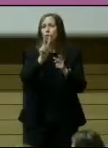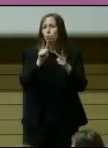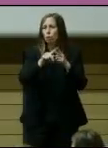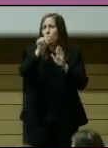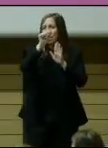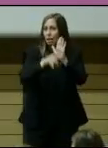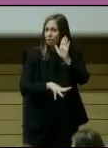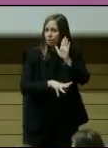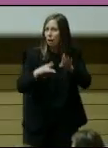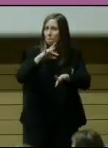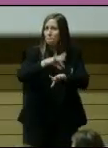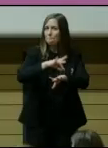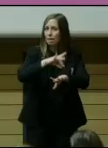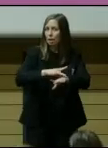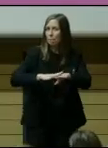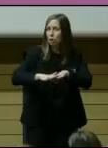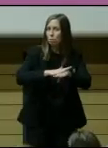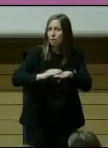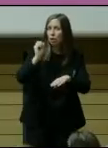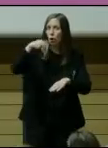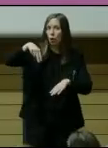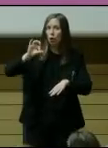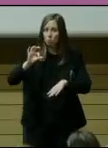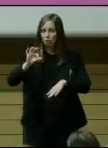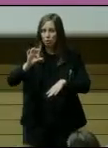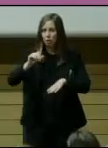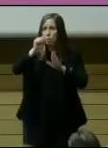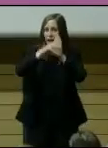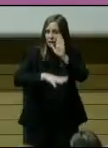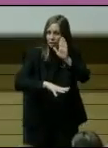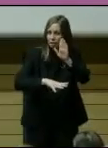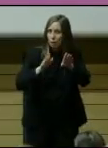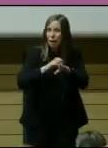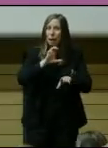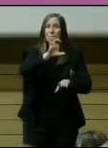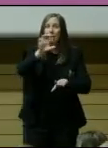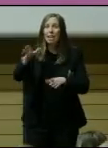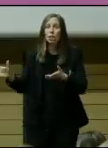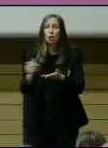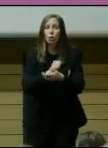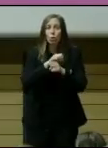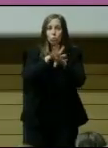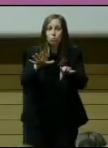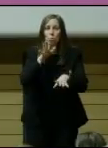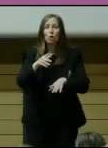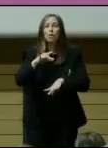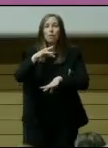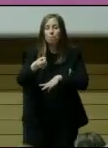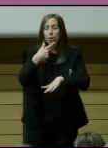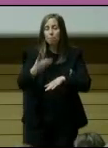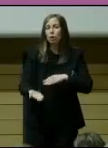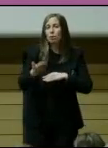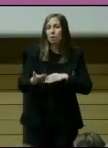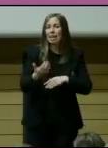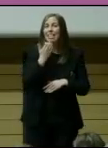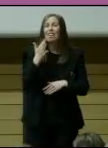lista de los medicamentos esenciales de la OMS, que es una lista que hace la OMS y que tiene que llegar a todos los países porque son fármacos súper importantes. Si no